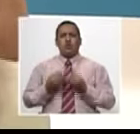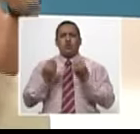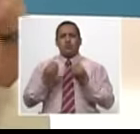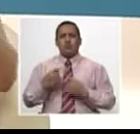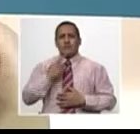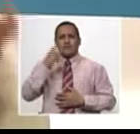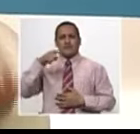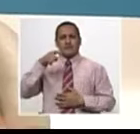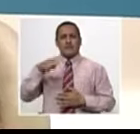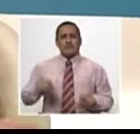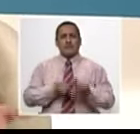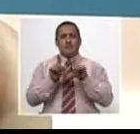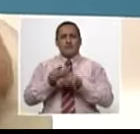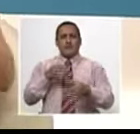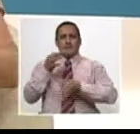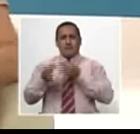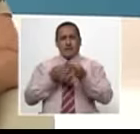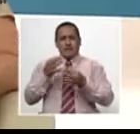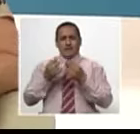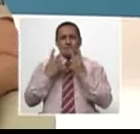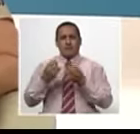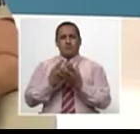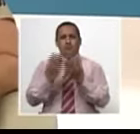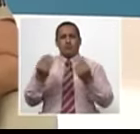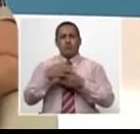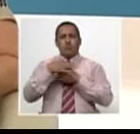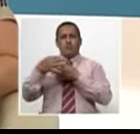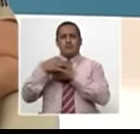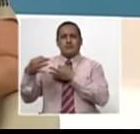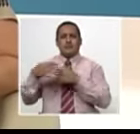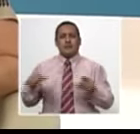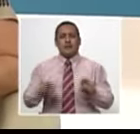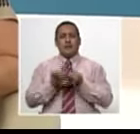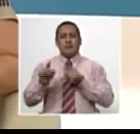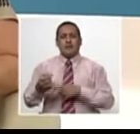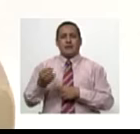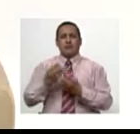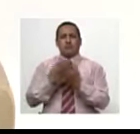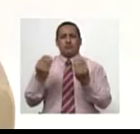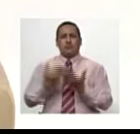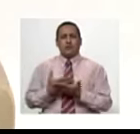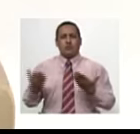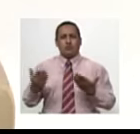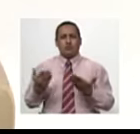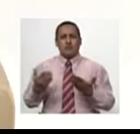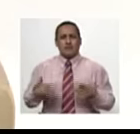se necesitaba, por lo que ya se ha visto en las regiones, ¿no? Bueno, hay allí varios asuntos, ¿no?